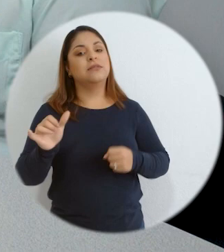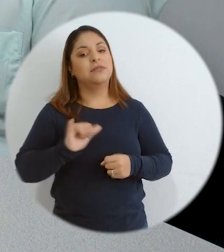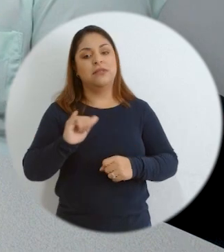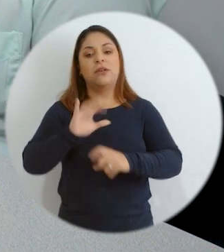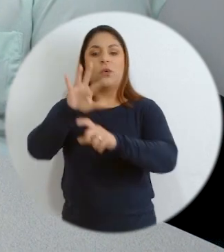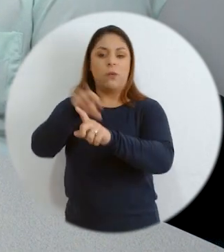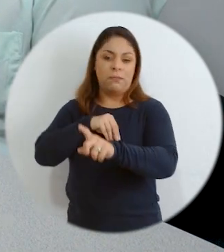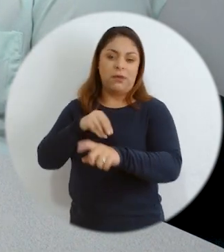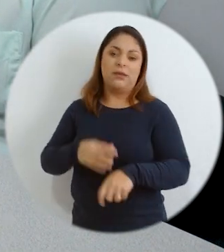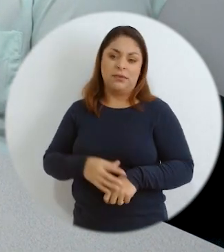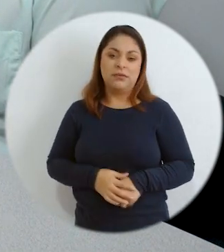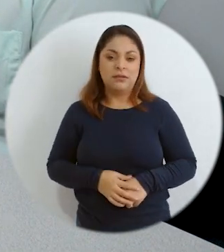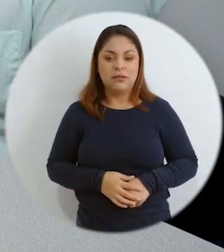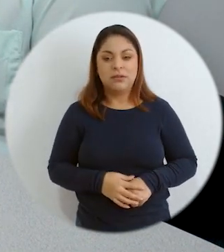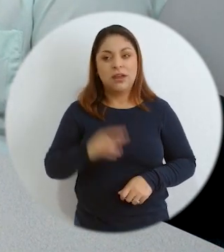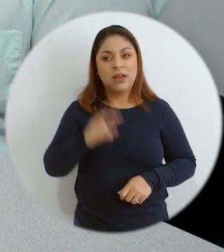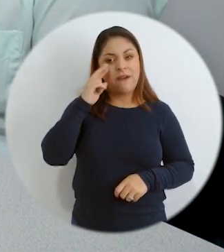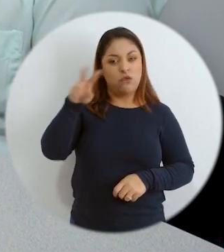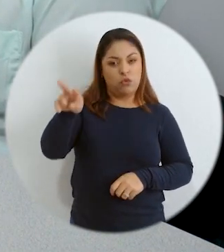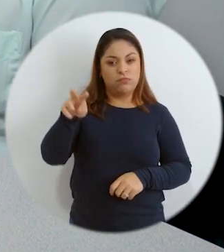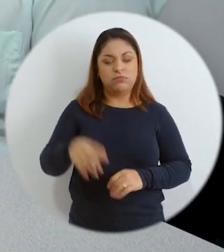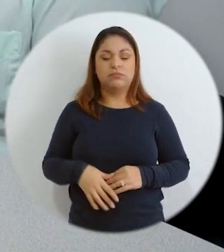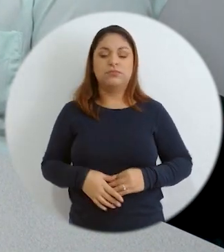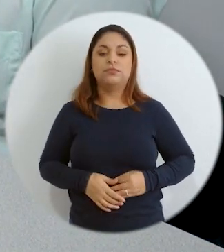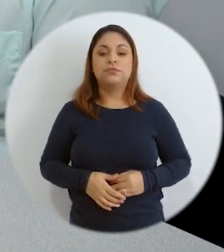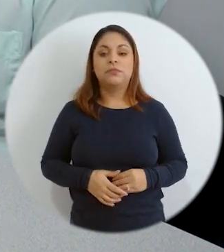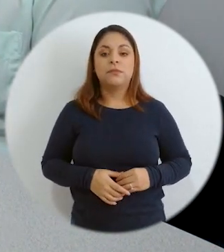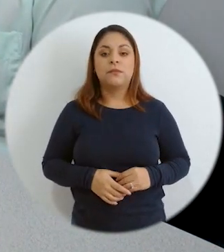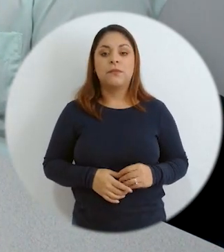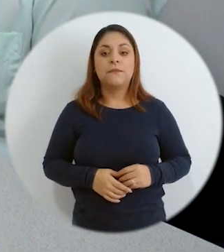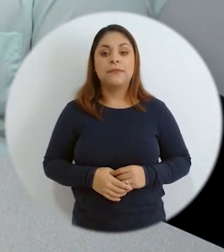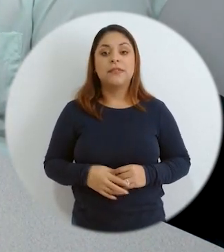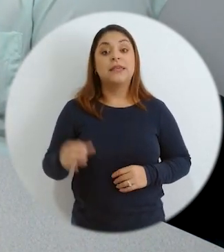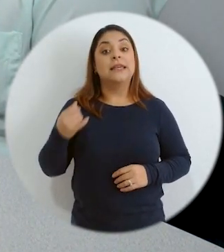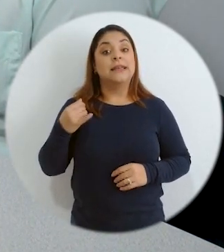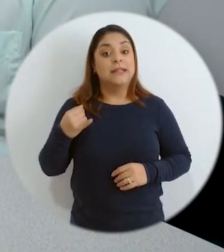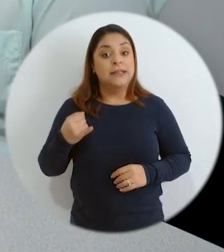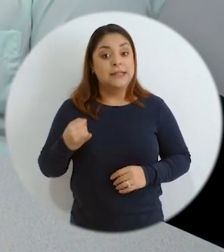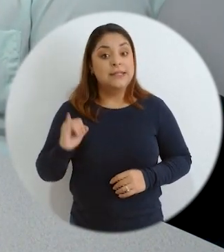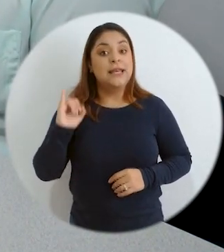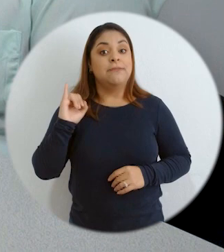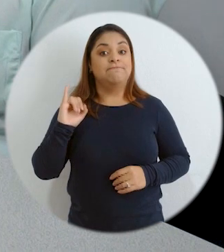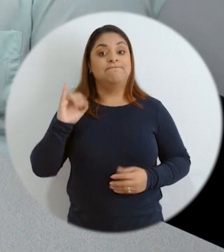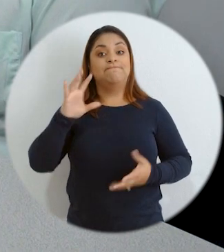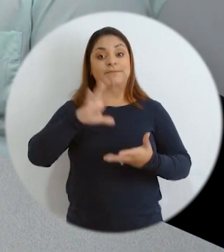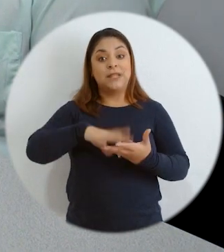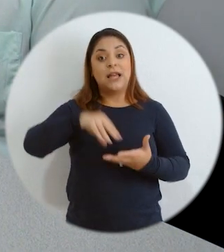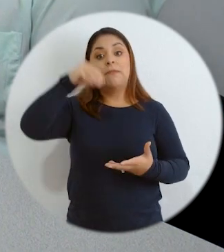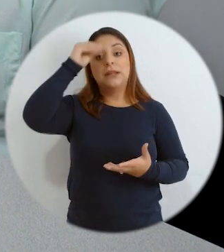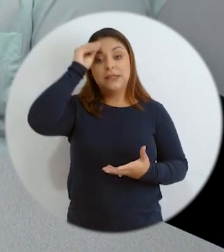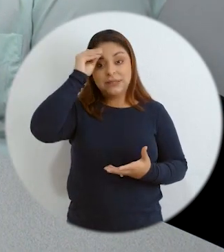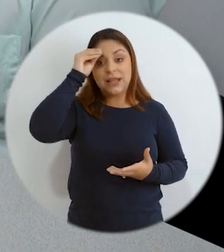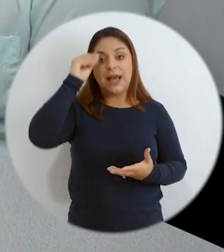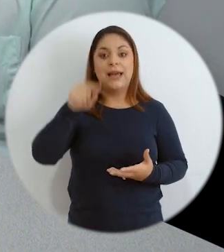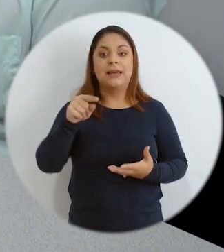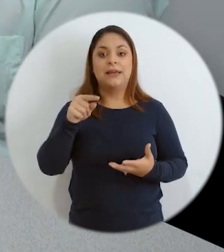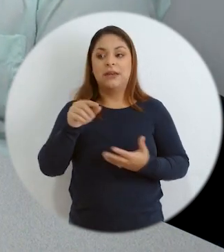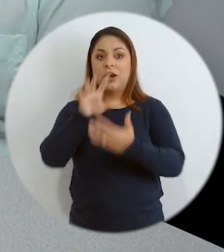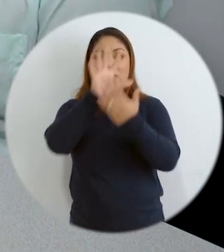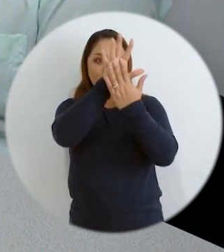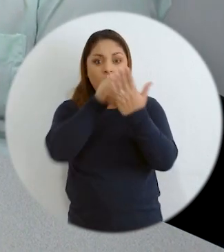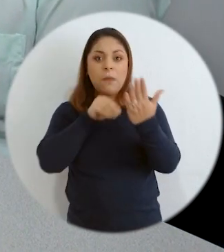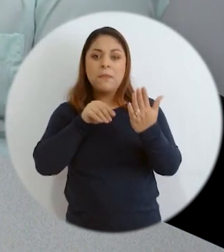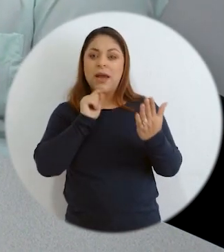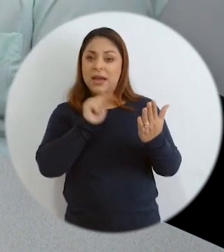después tienden a repetir este modelo que observan, ¿verdad? Entonces, si este modelo, digamos, de aprendizaje